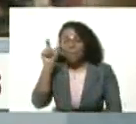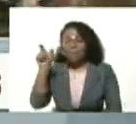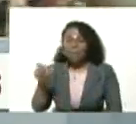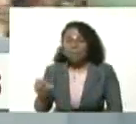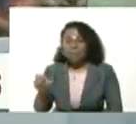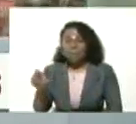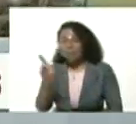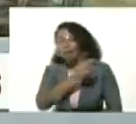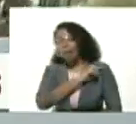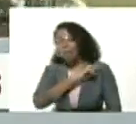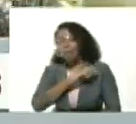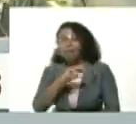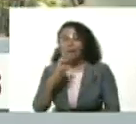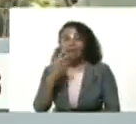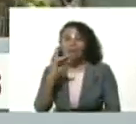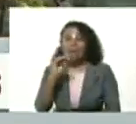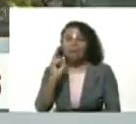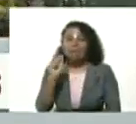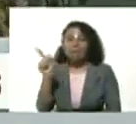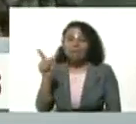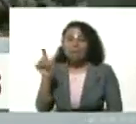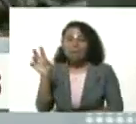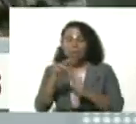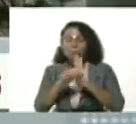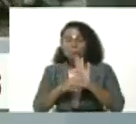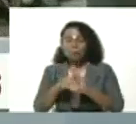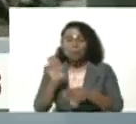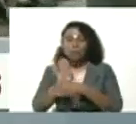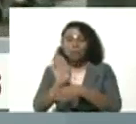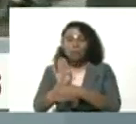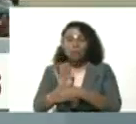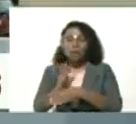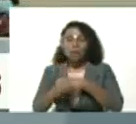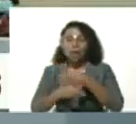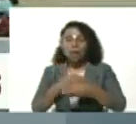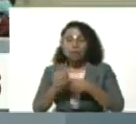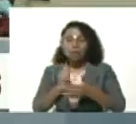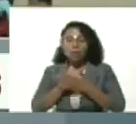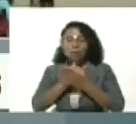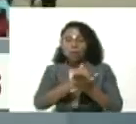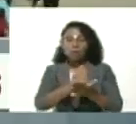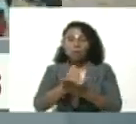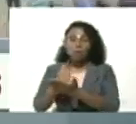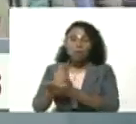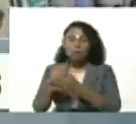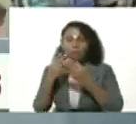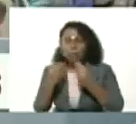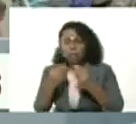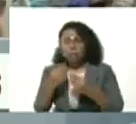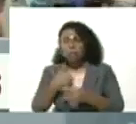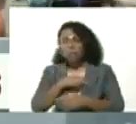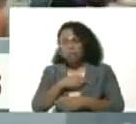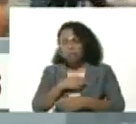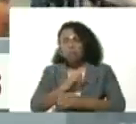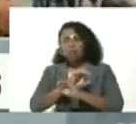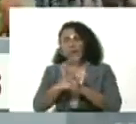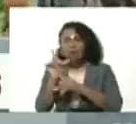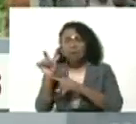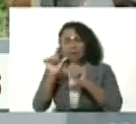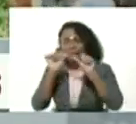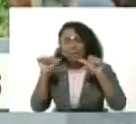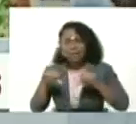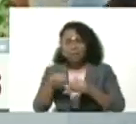Fermín, jefe de la REDI, las medidas preventivas han ayudado mucho. Así que estamos conformando ese